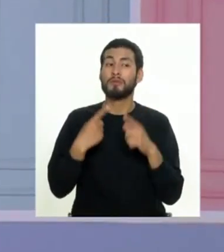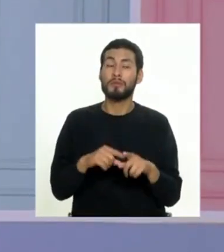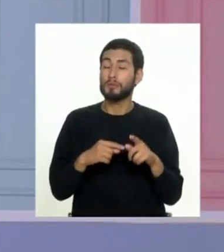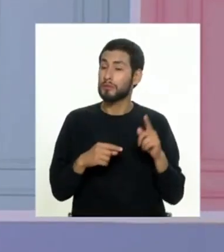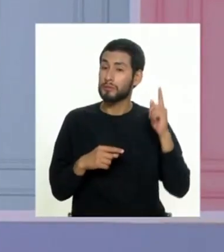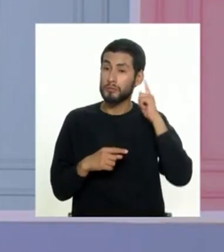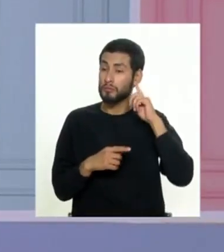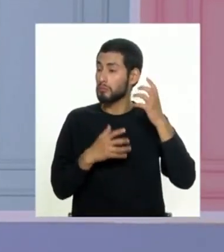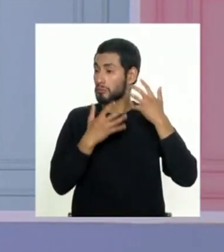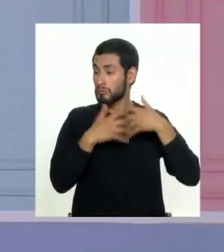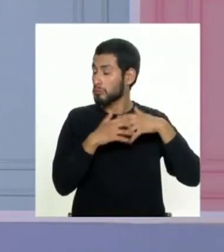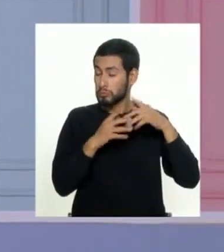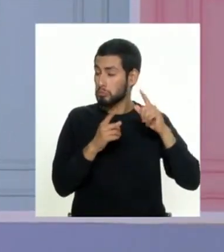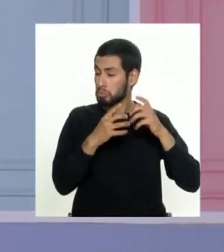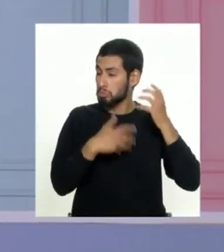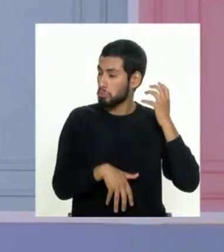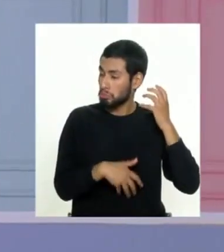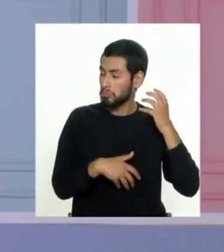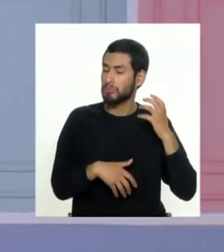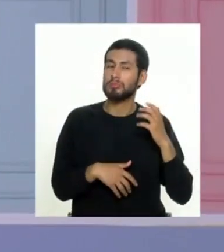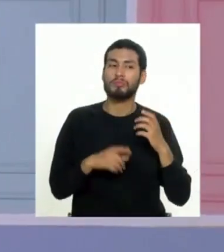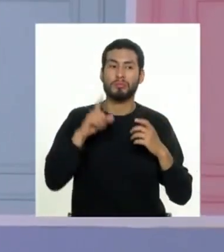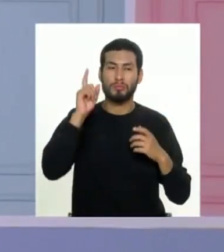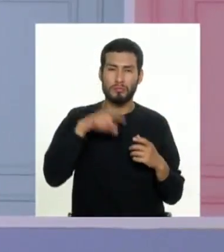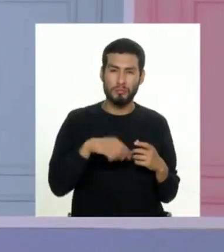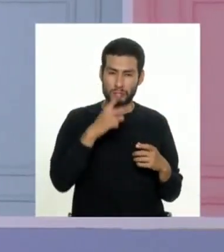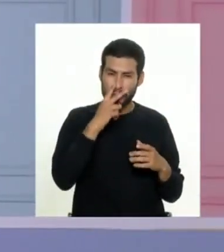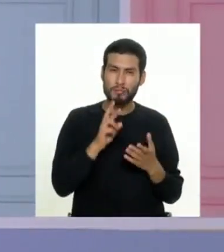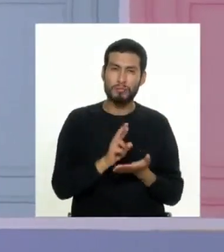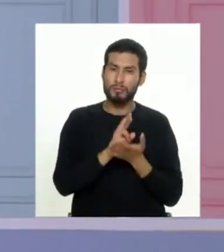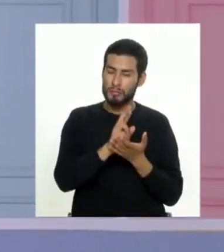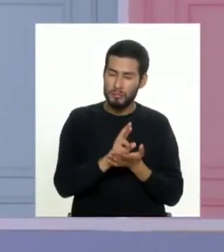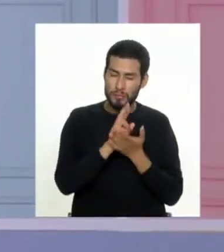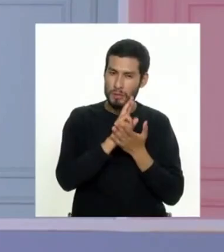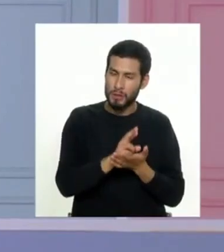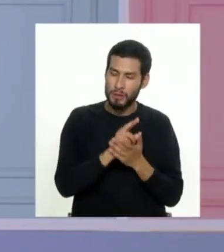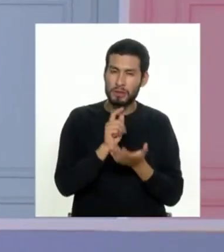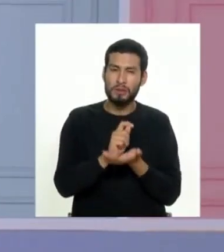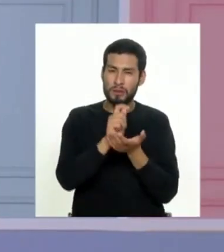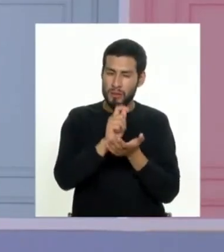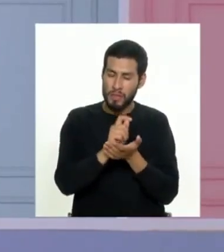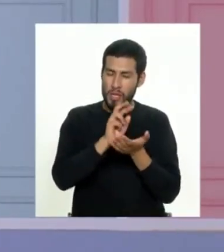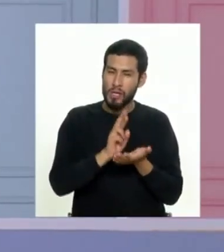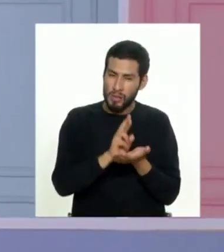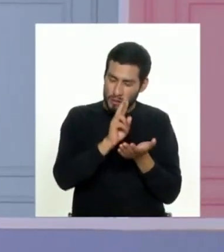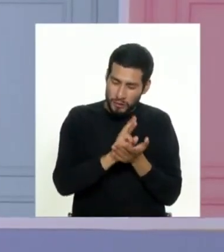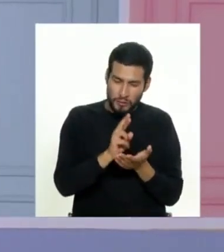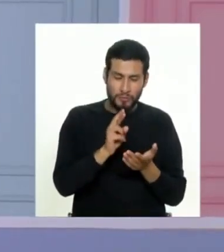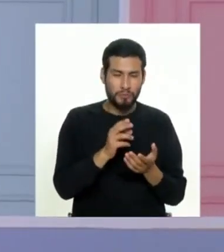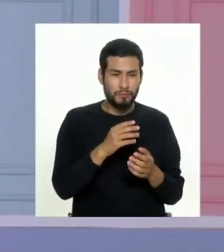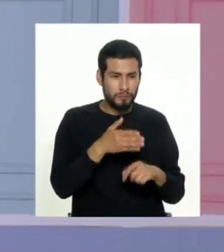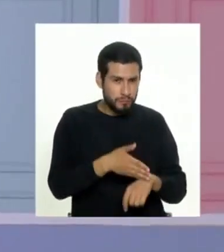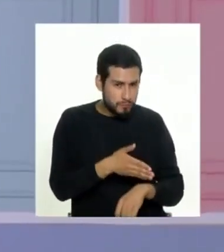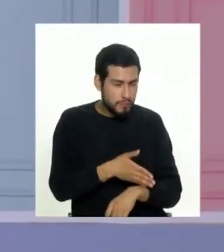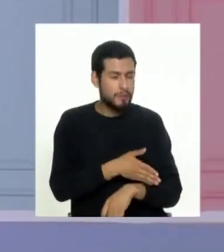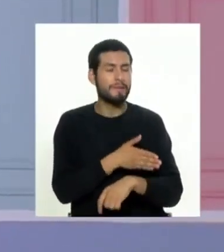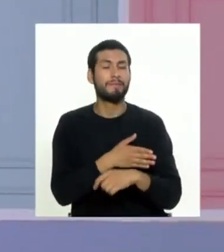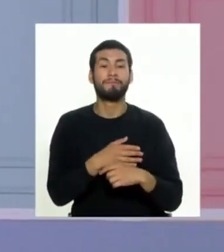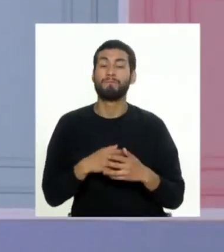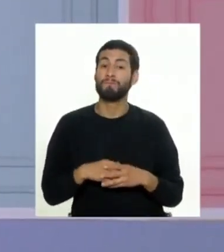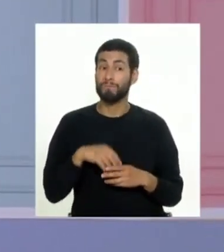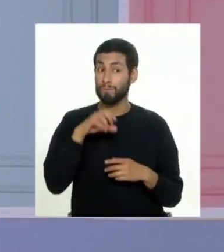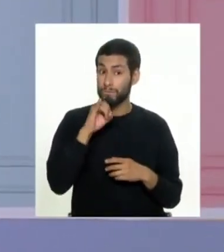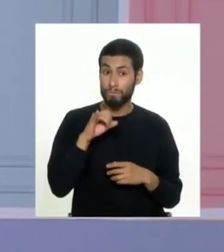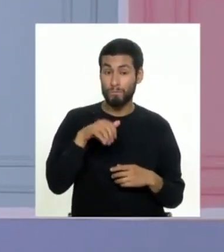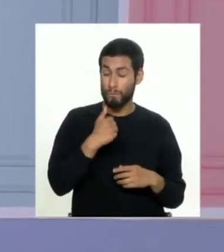no está reaccionando? Hay que hacer rehabilitación, terapia de rehabilitación. Por ahí, si tuviera